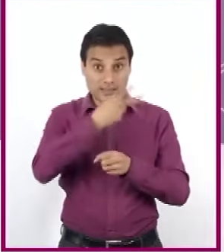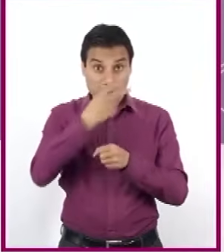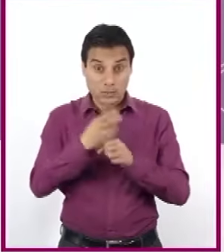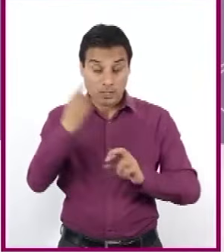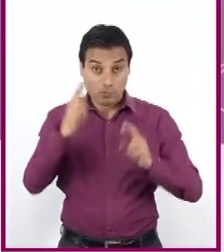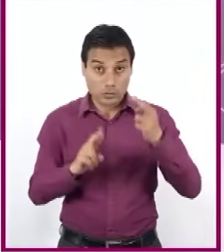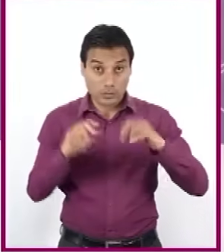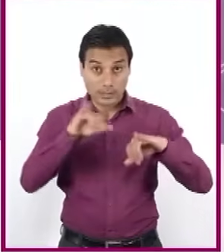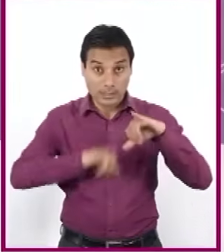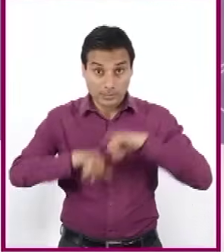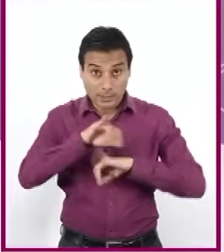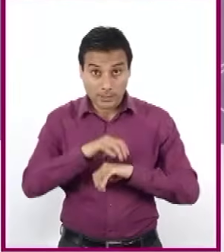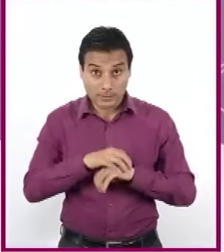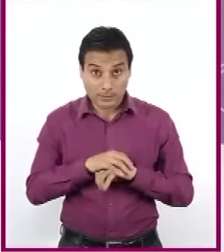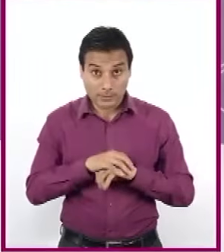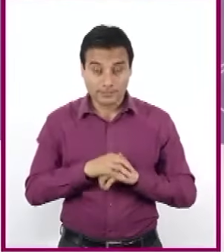química?